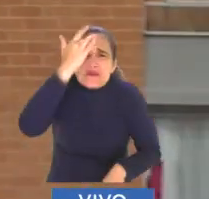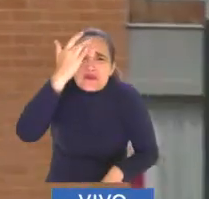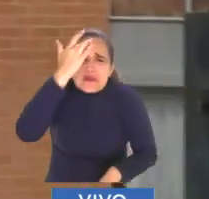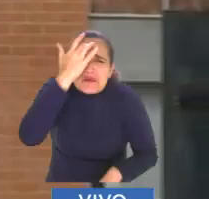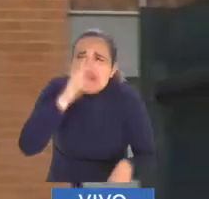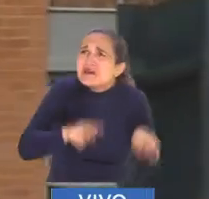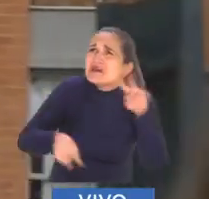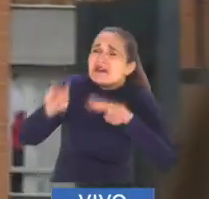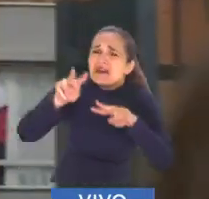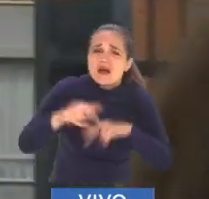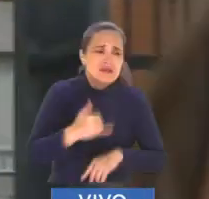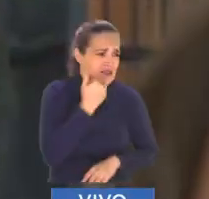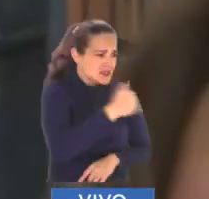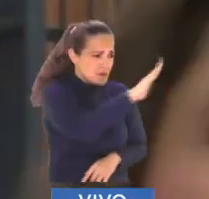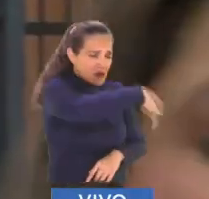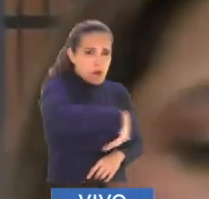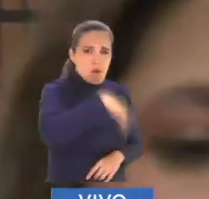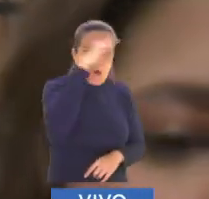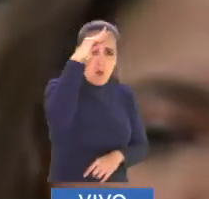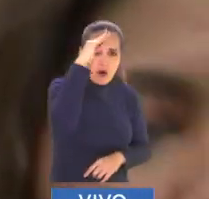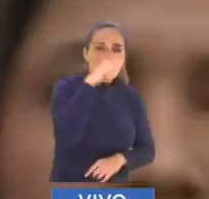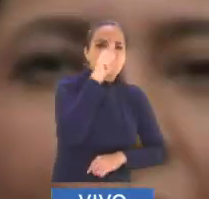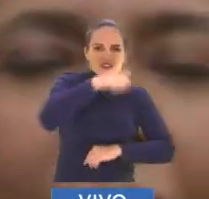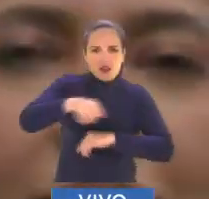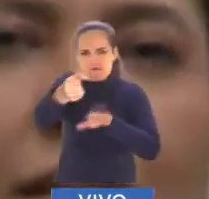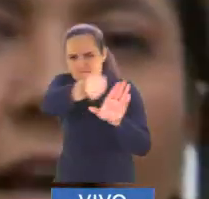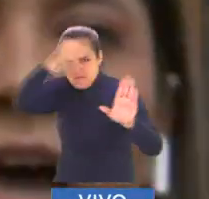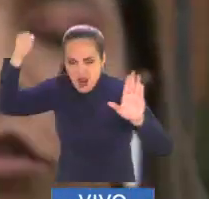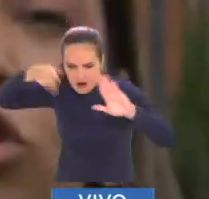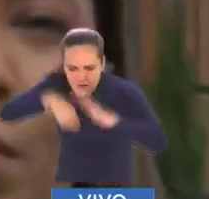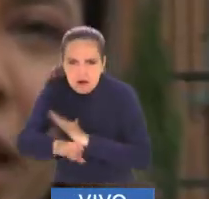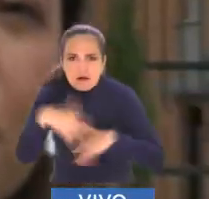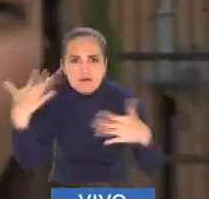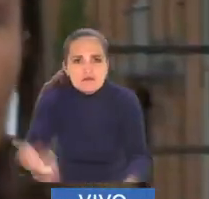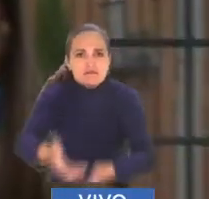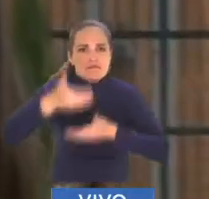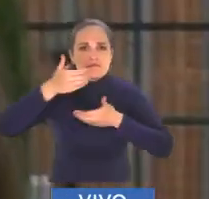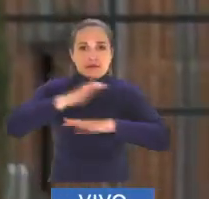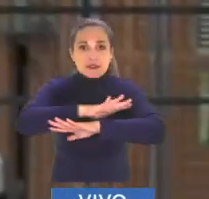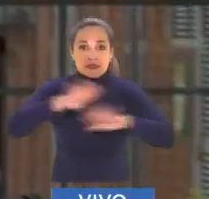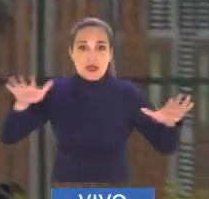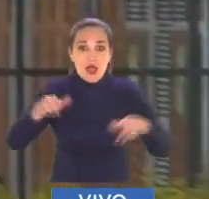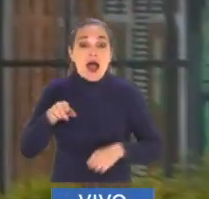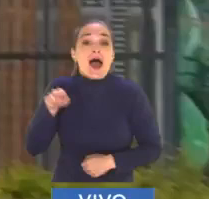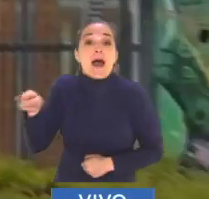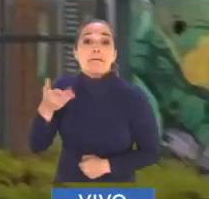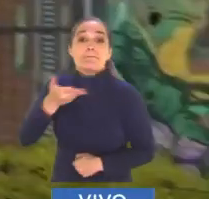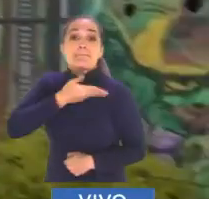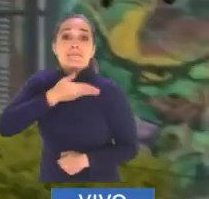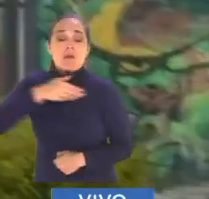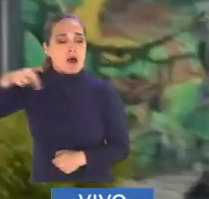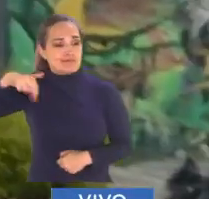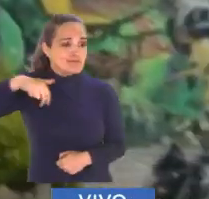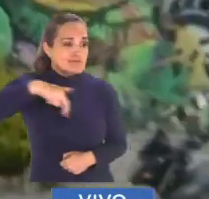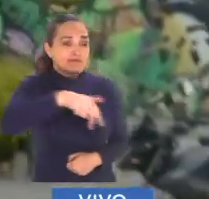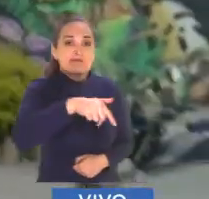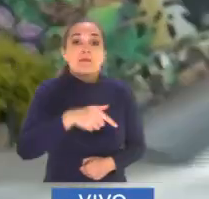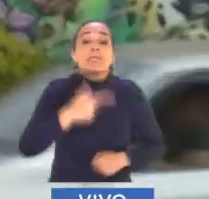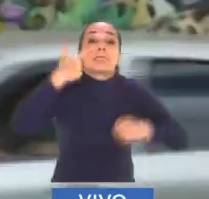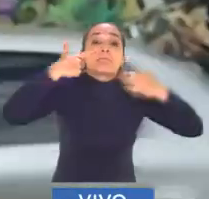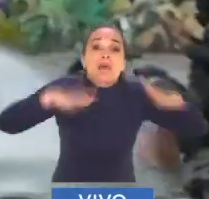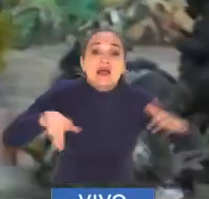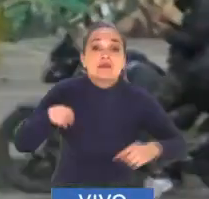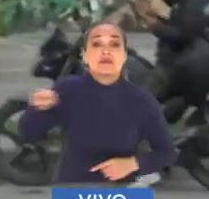de infancia y adolescencia para poder acatar este caso. También llegó en ese momento la madre de familia, que al parecer y según las